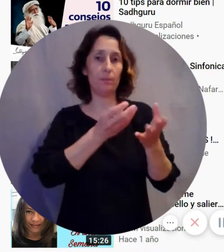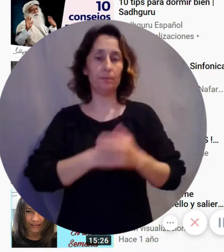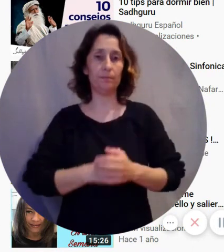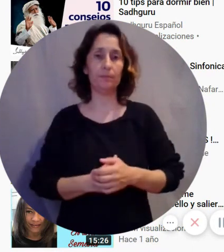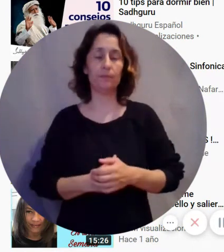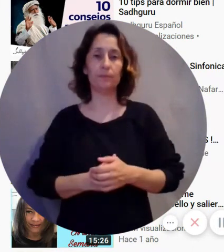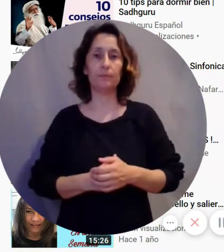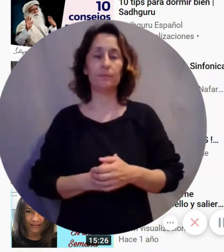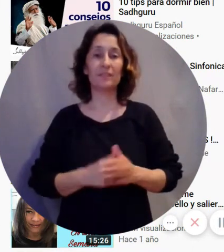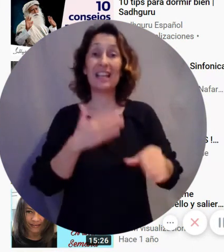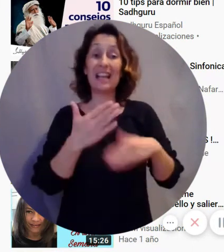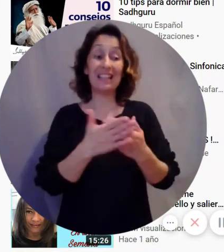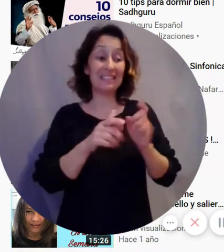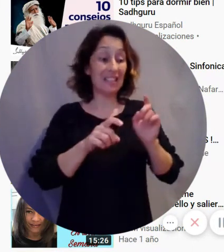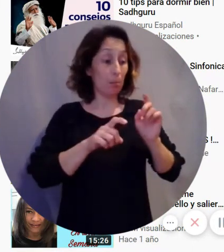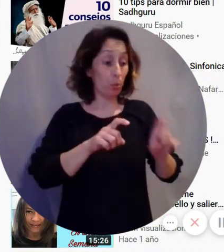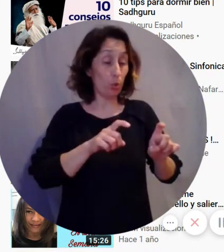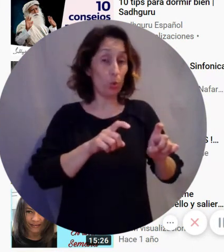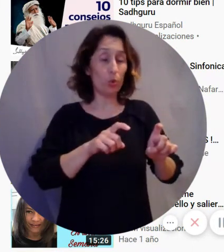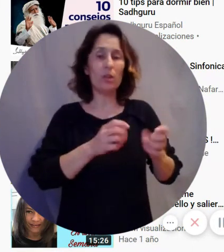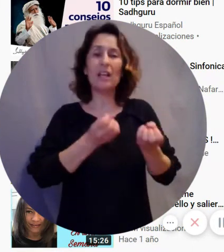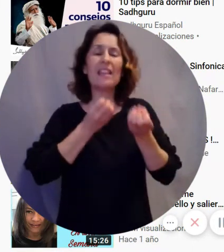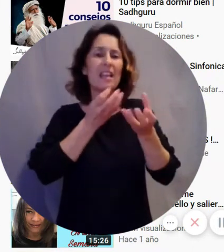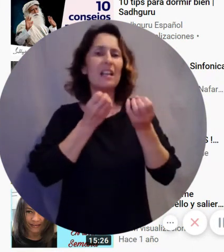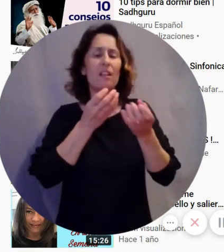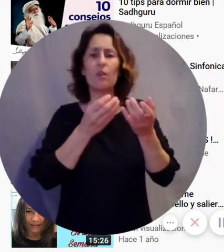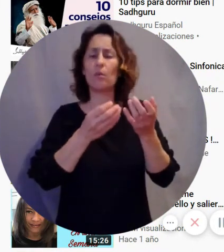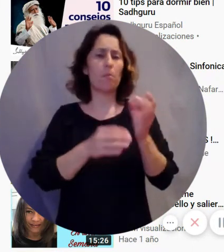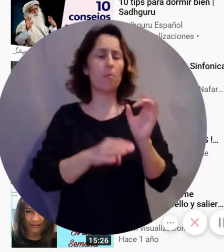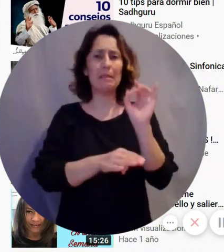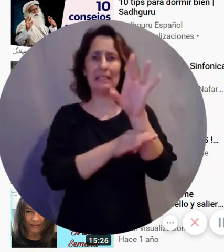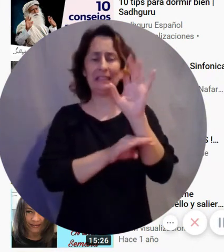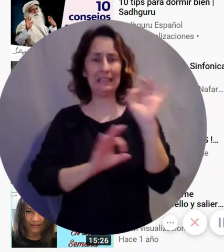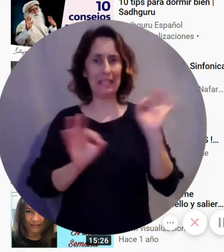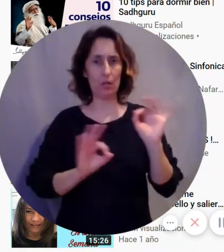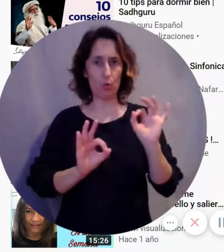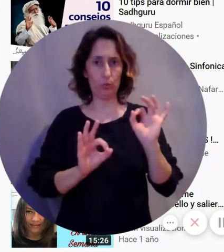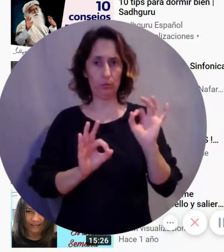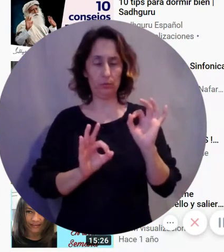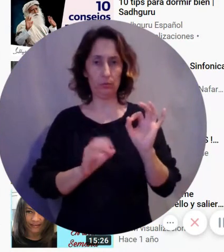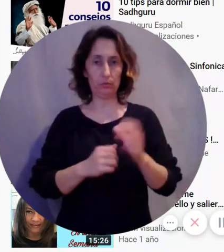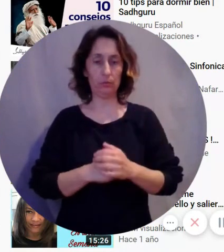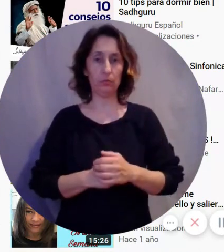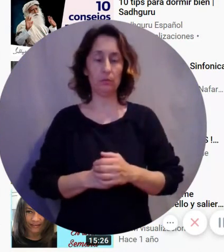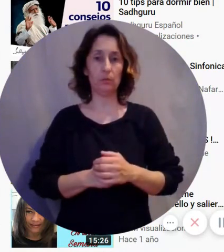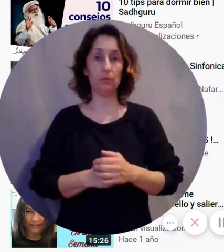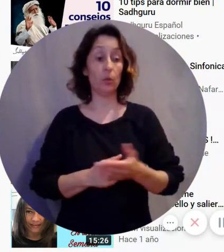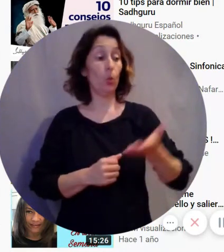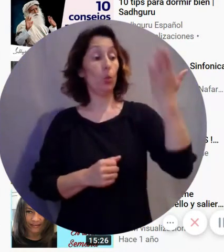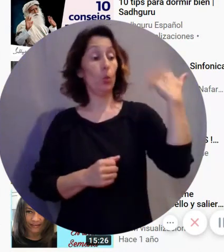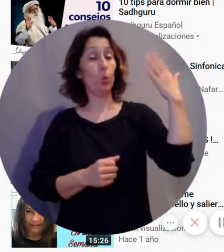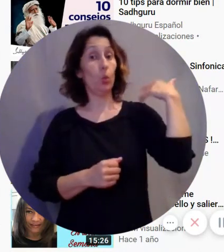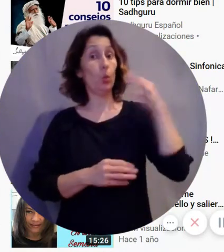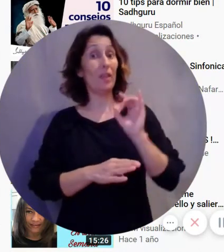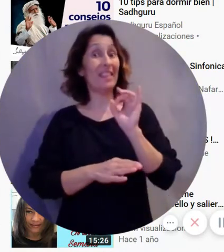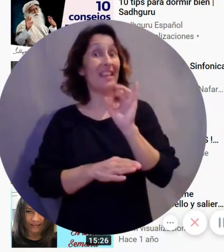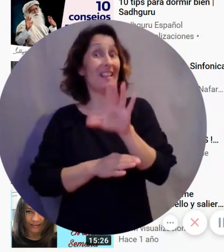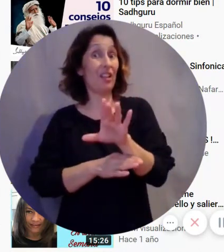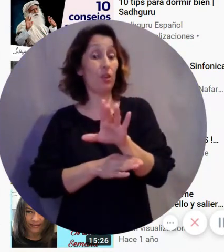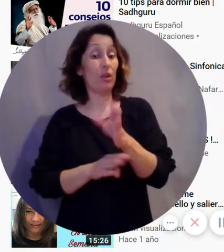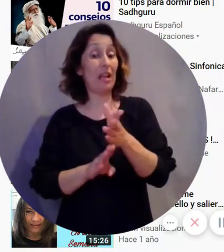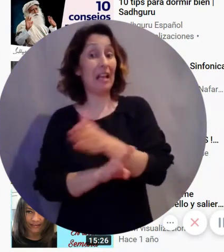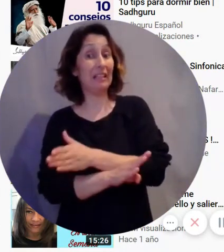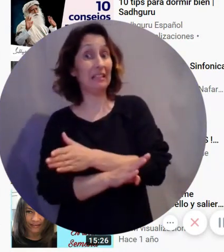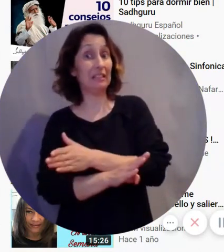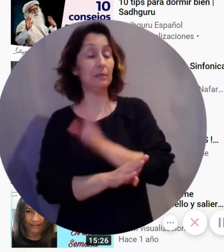pulse este botón, la declaración no está presentada. Si ya habíamos presentado anteriormente otra declaración, la última que enviamos anula automáticamente